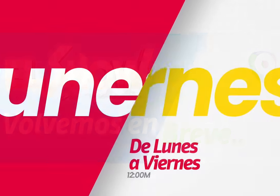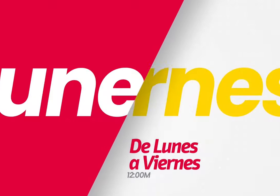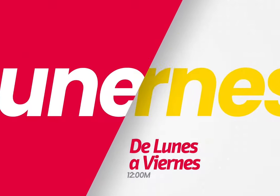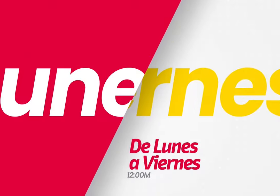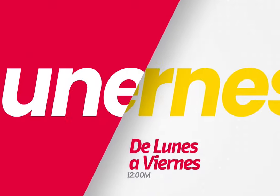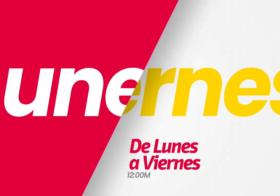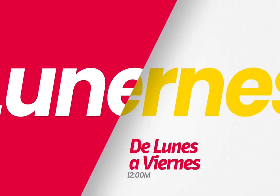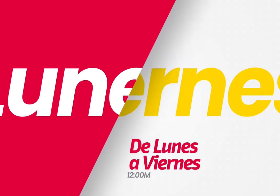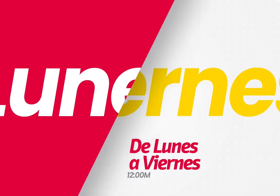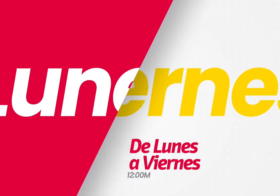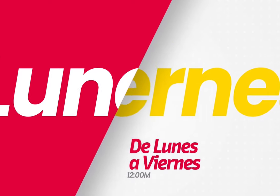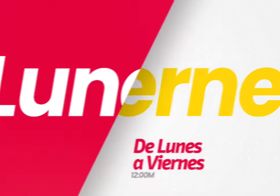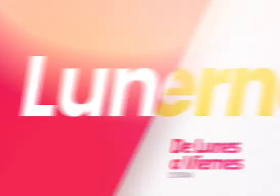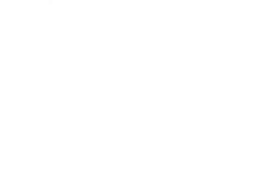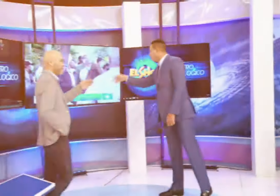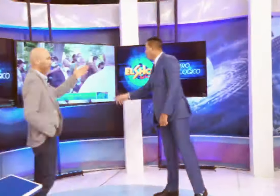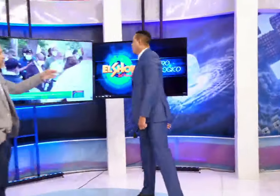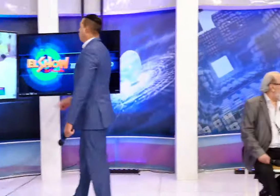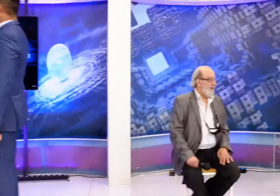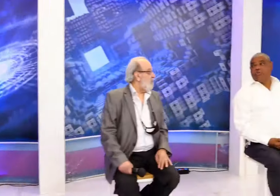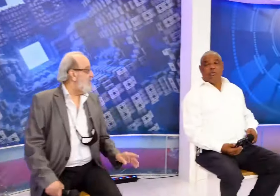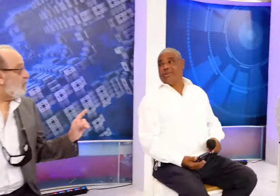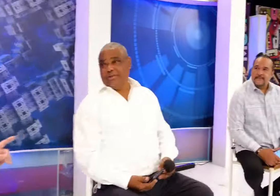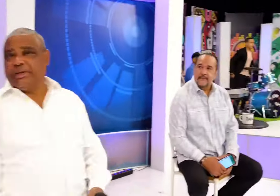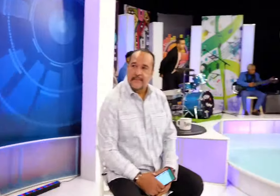De lunes a viernes a las 12 del mediodía.